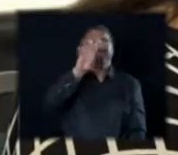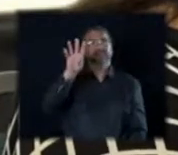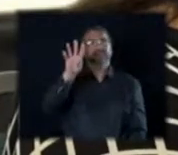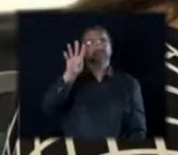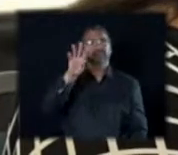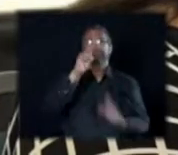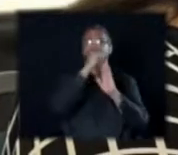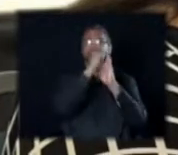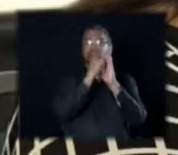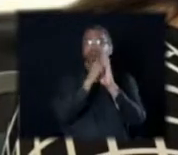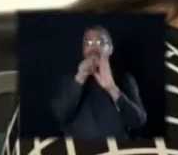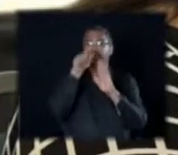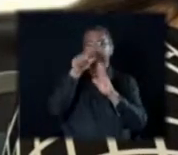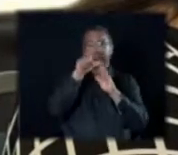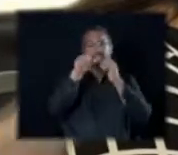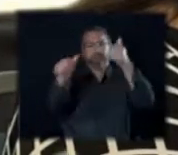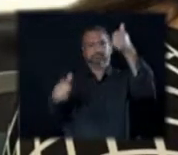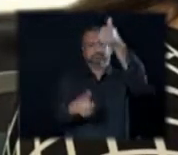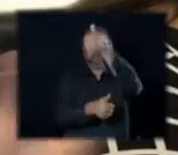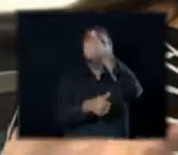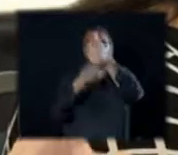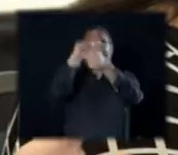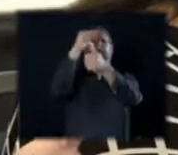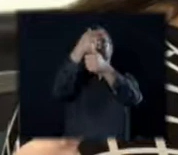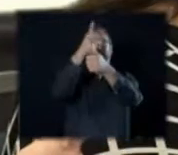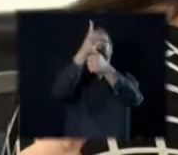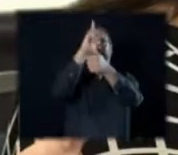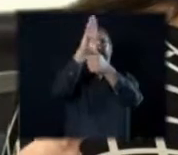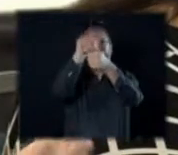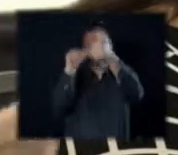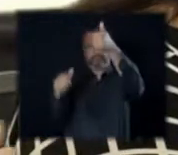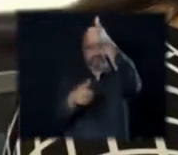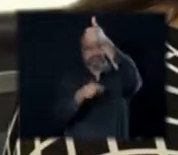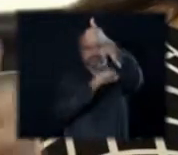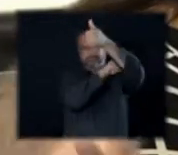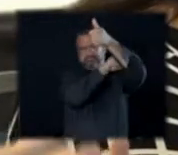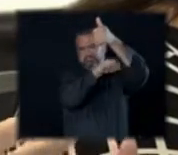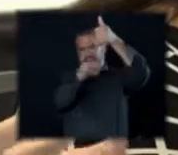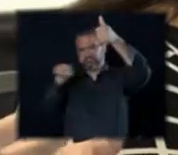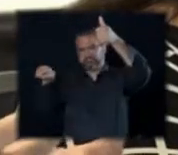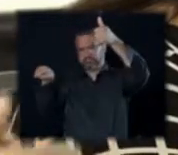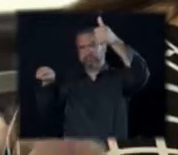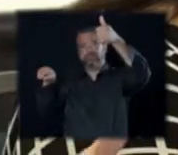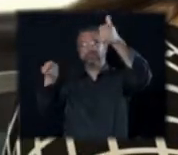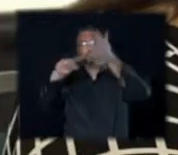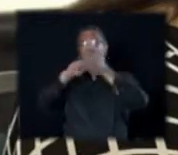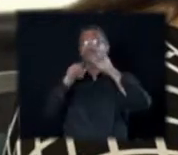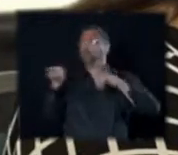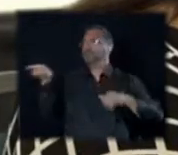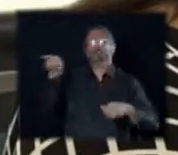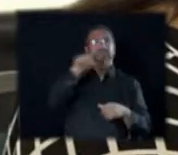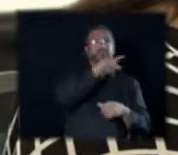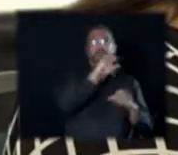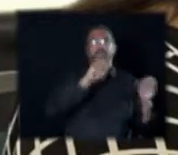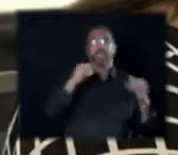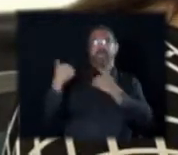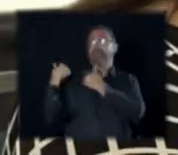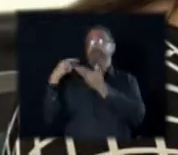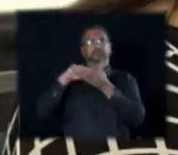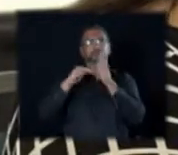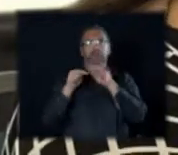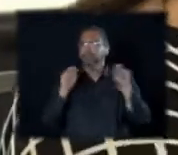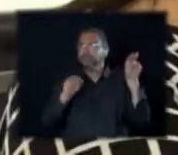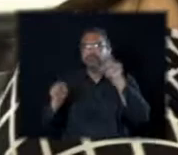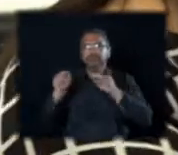bancarias. Teníamos más de 640 cuentas en el Banco Gubernamental de Fomento. Nadie nunca había tenido la responsabilidad o la